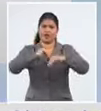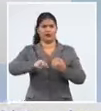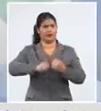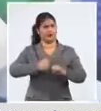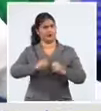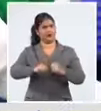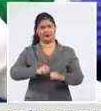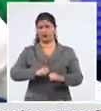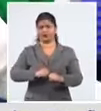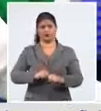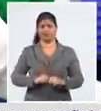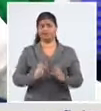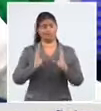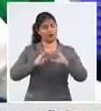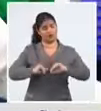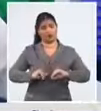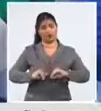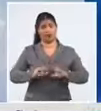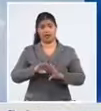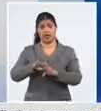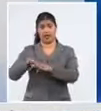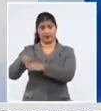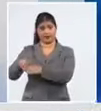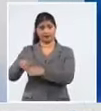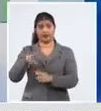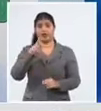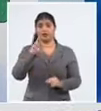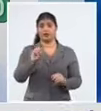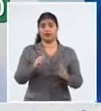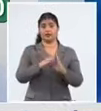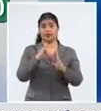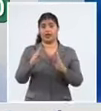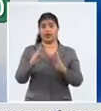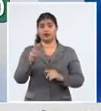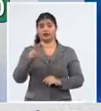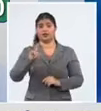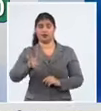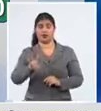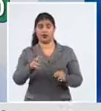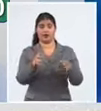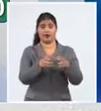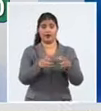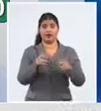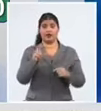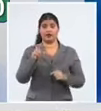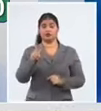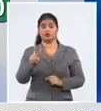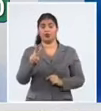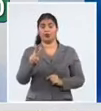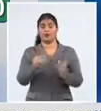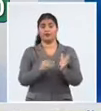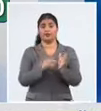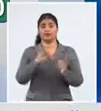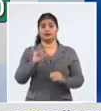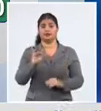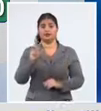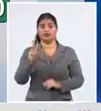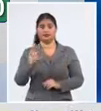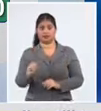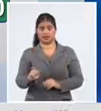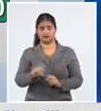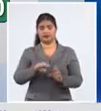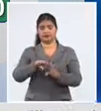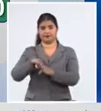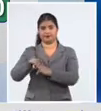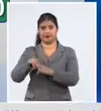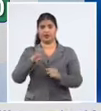20 a 39 años, 2.730, de 40 a 59, 3.195,